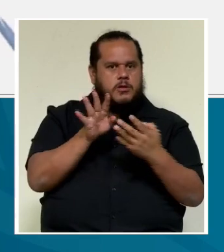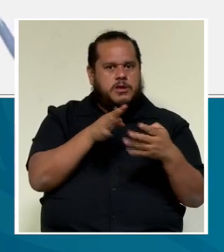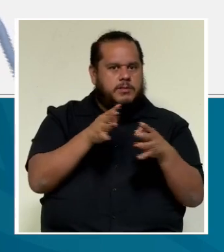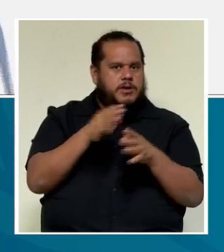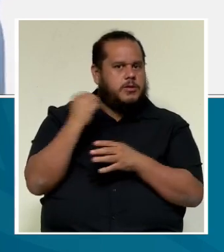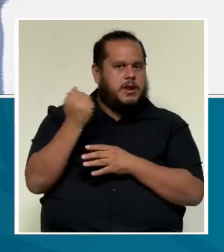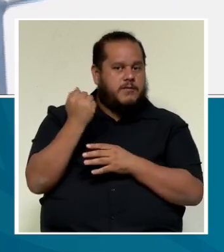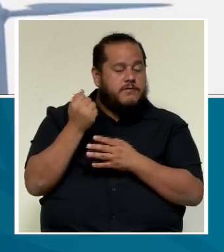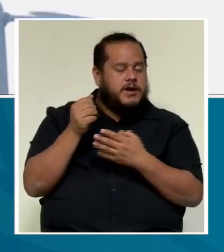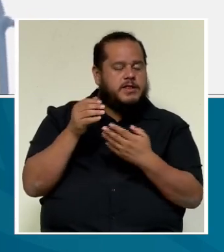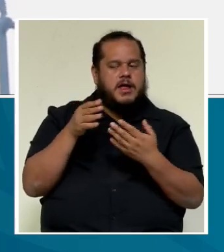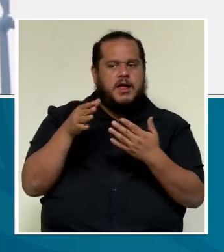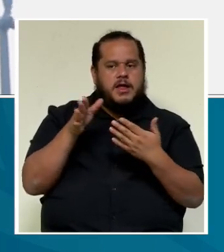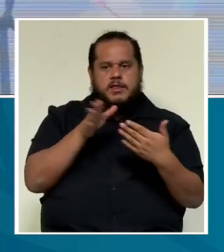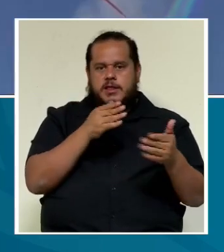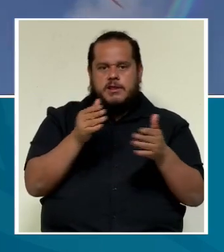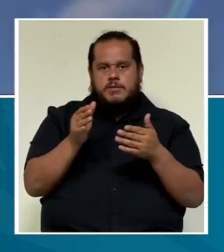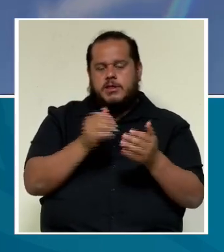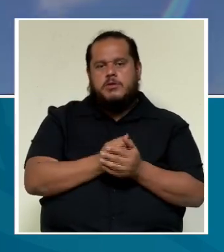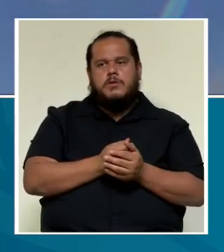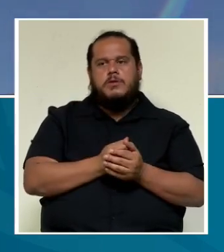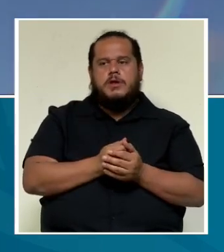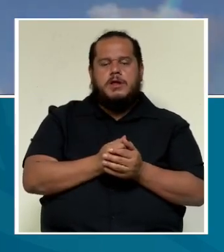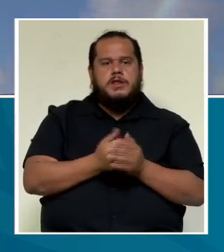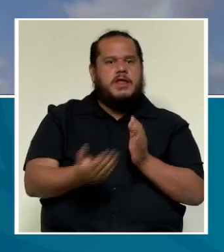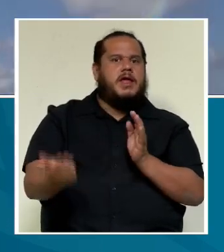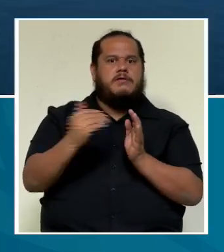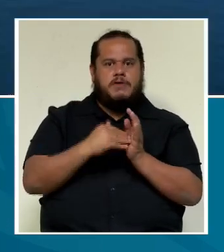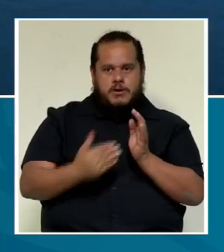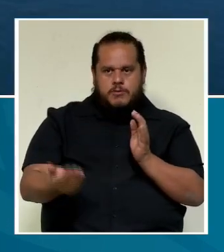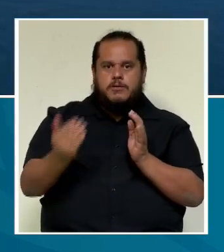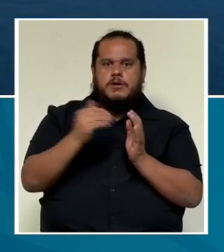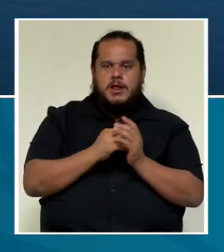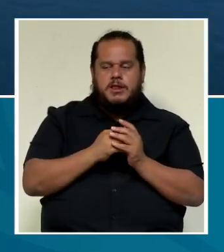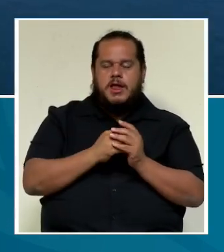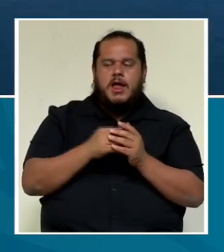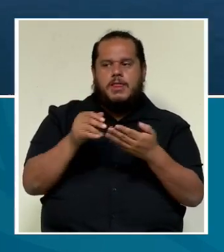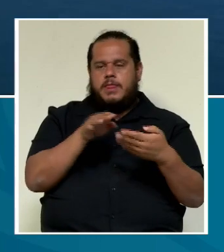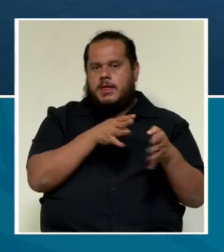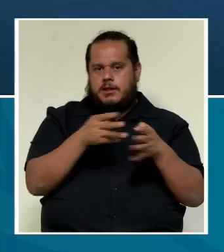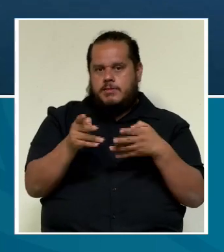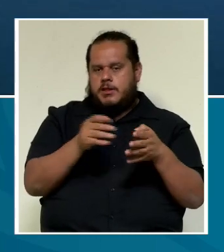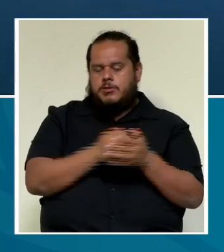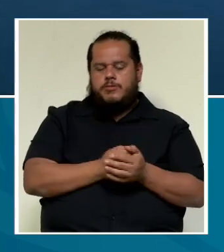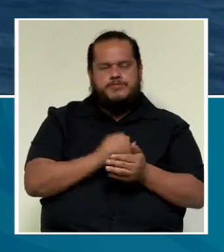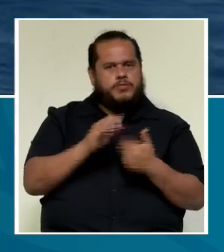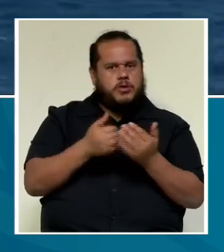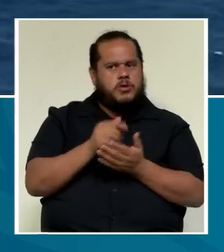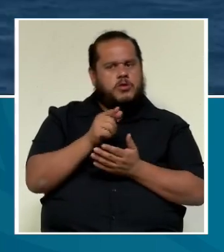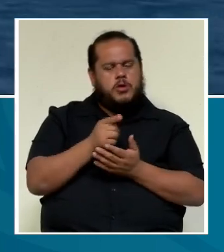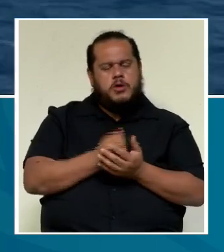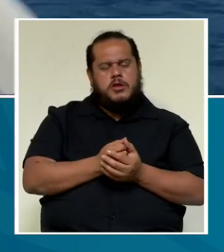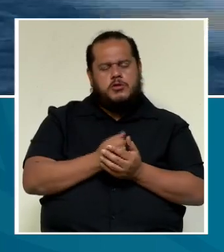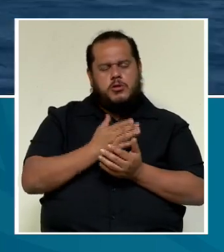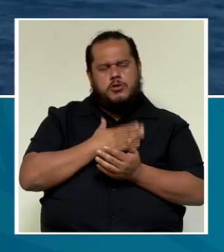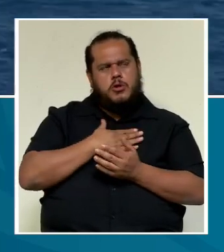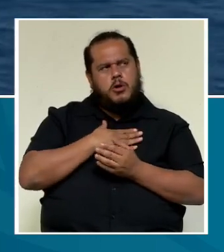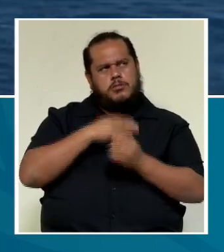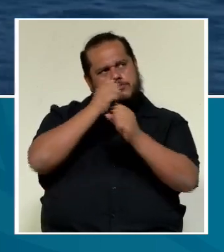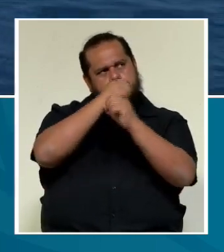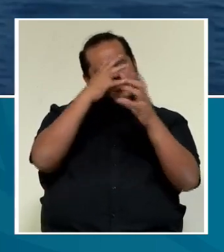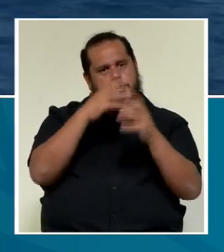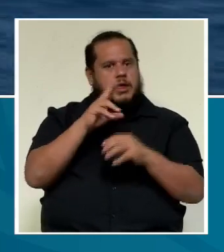intensidad del viento, de recurrencia del viento. Esto se me ocurre